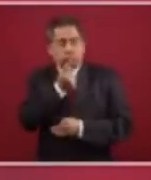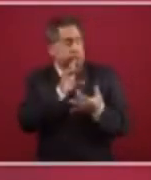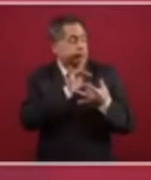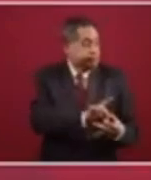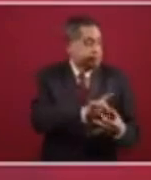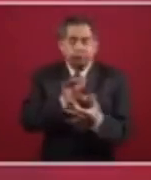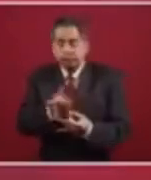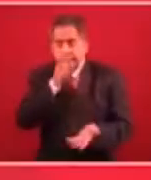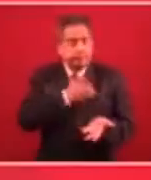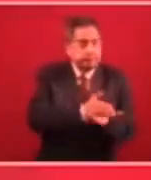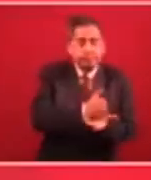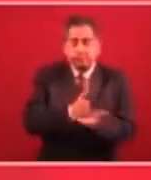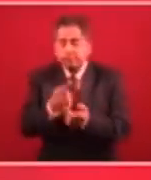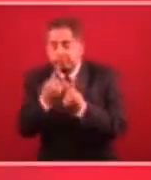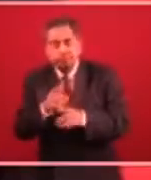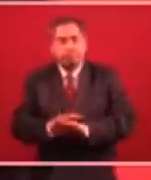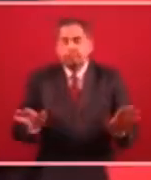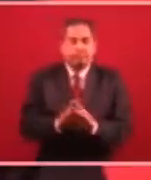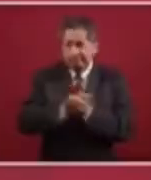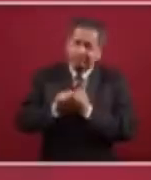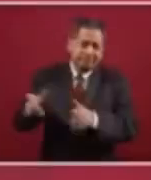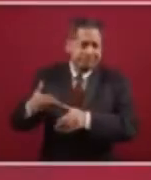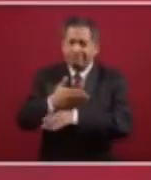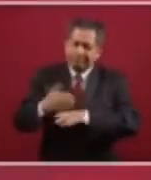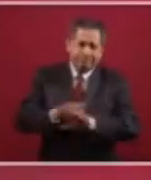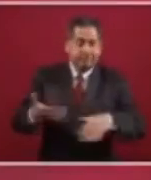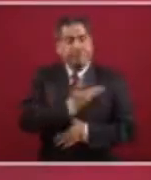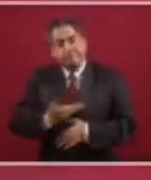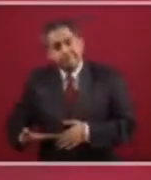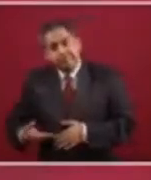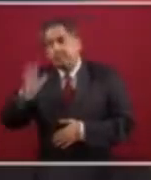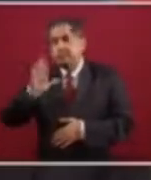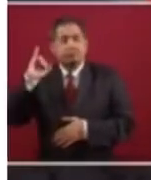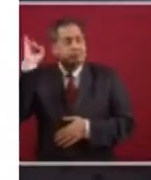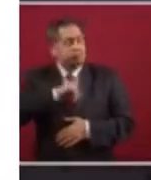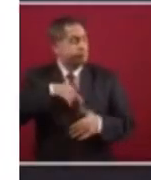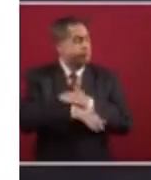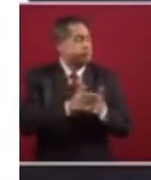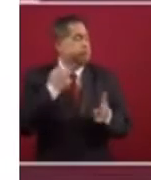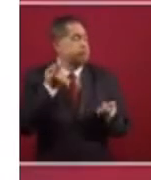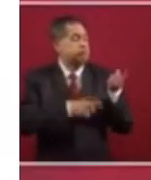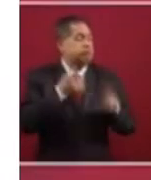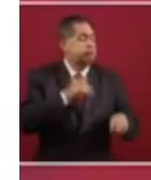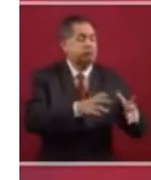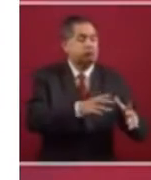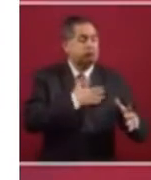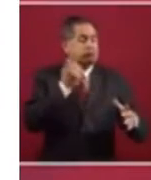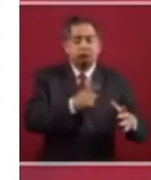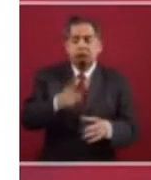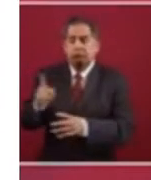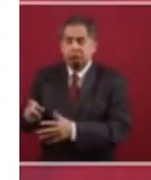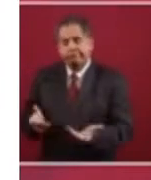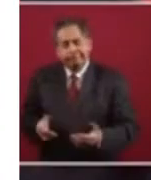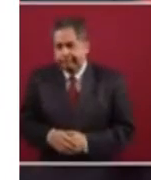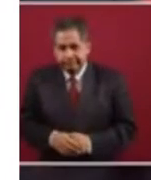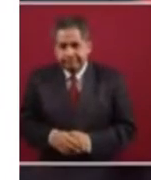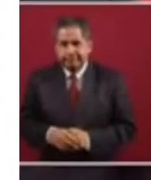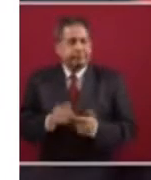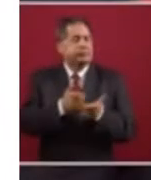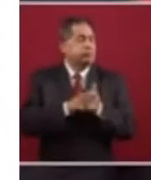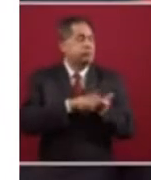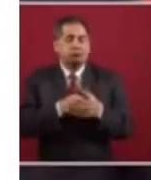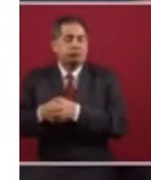metiendo. En cuestiones partidistas, los presidentes parecían jefes de grupos, de